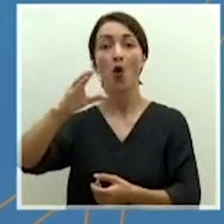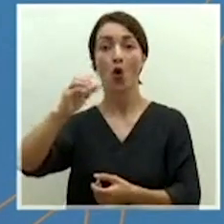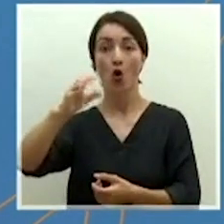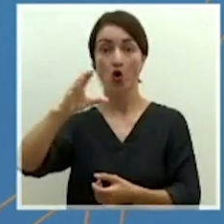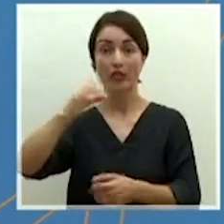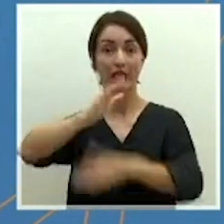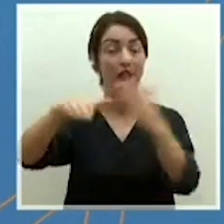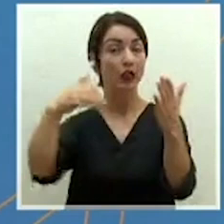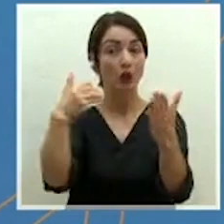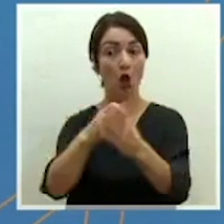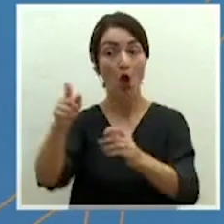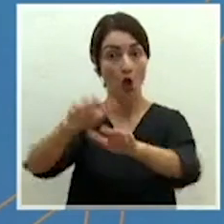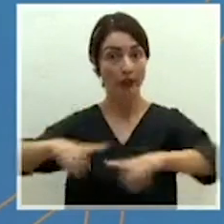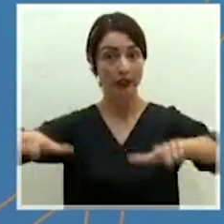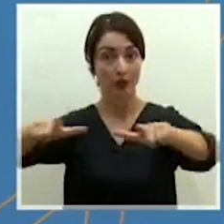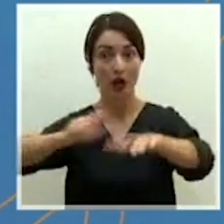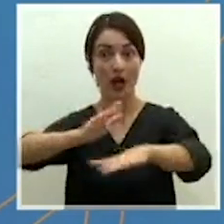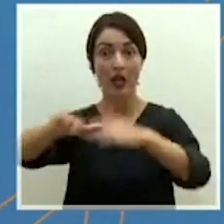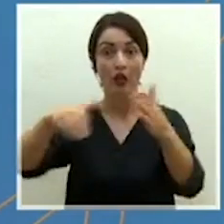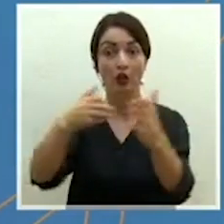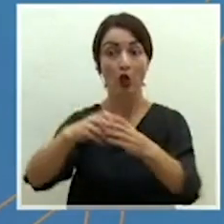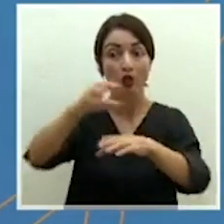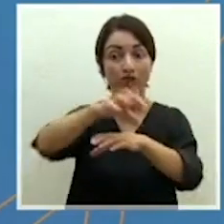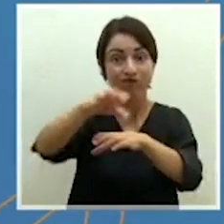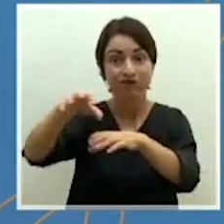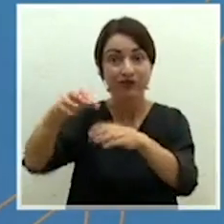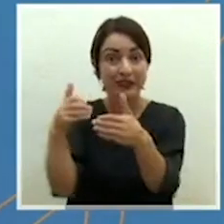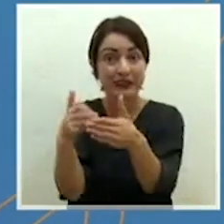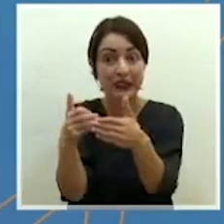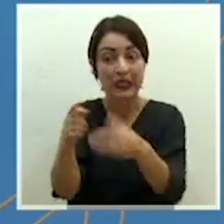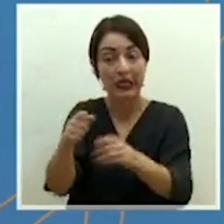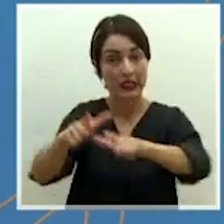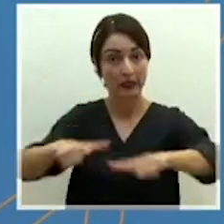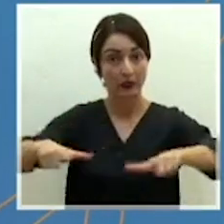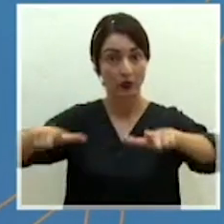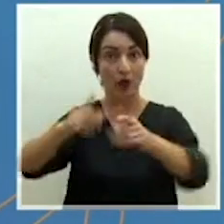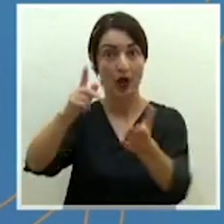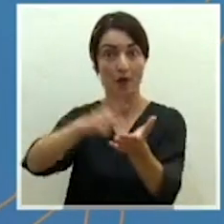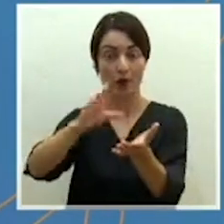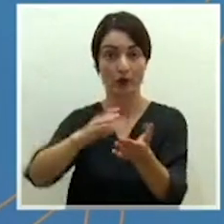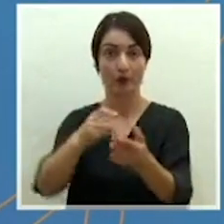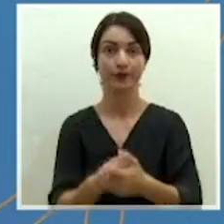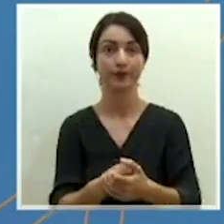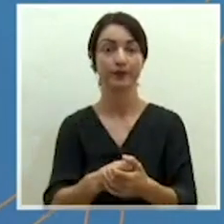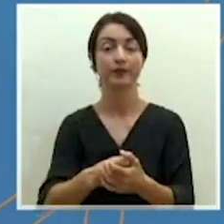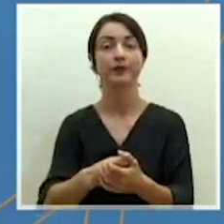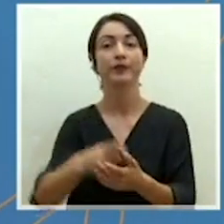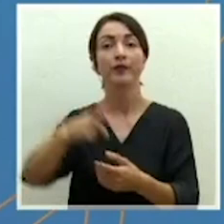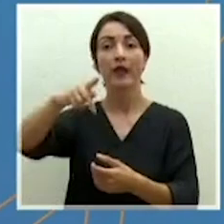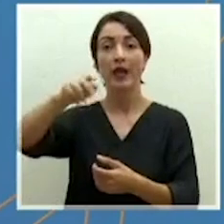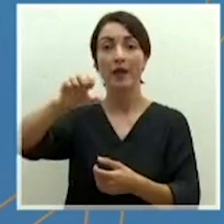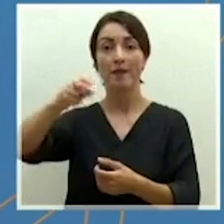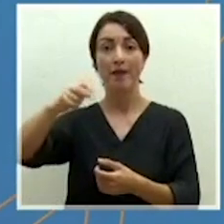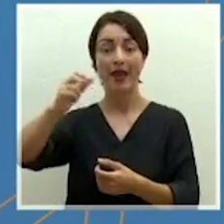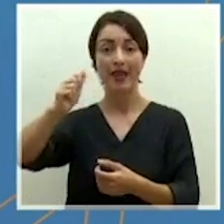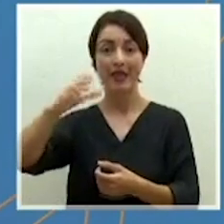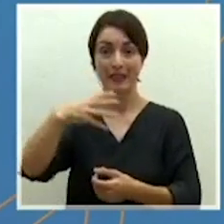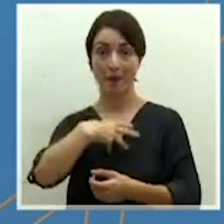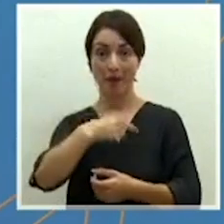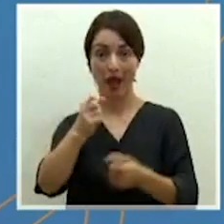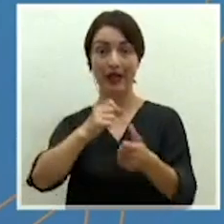el Cantón de Pocosí, es decir, todos los distritos que pertenecen al Cantón de Pocosí. Distrito de Peñas Blancas en el Cantón de San